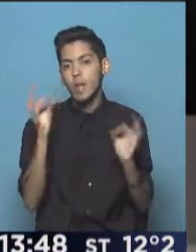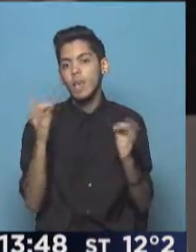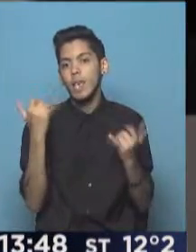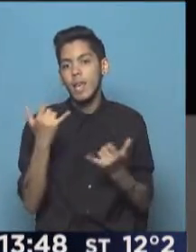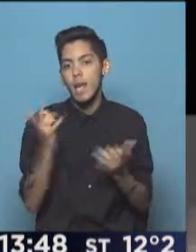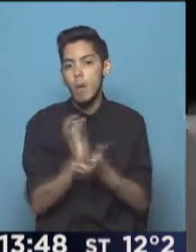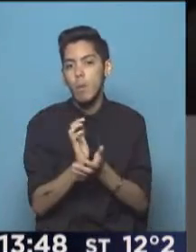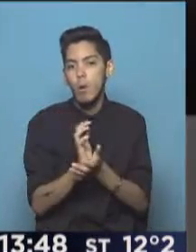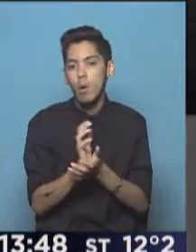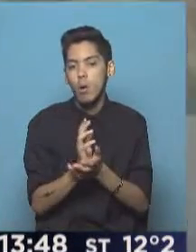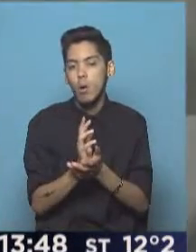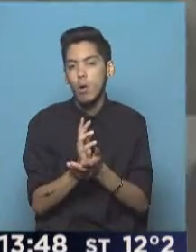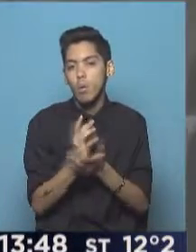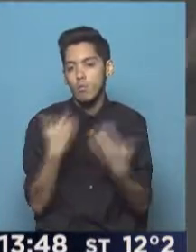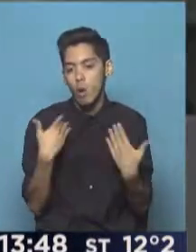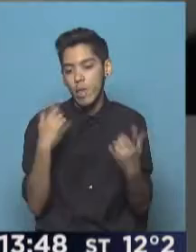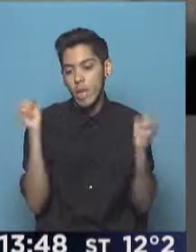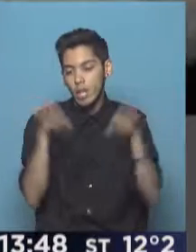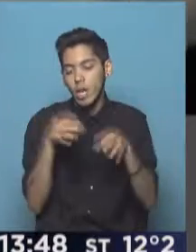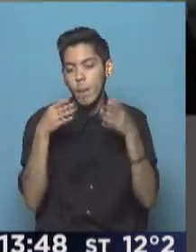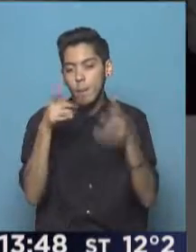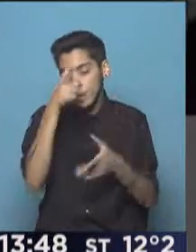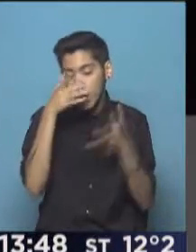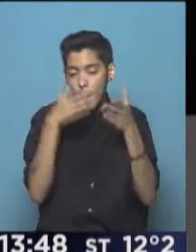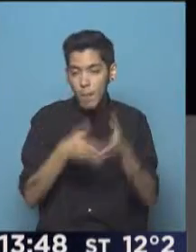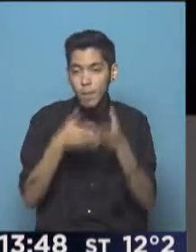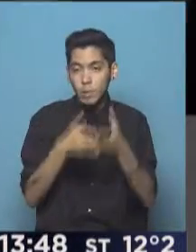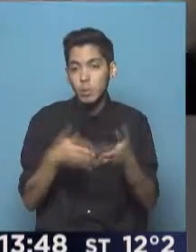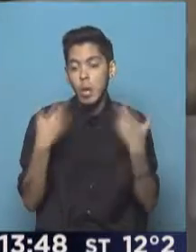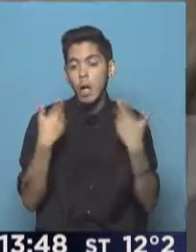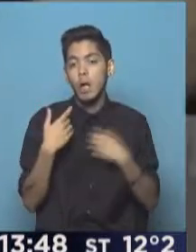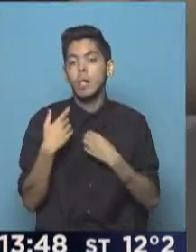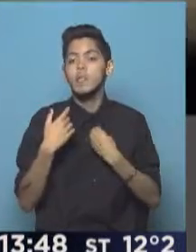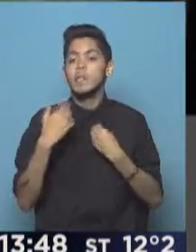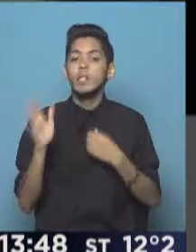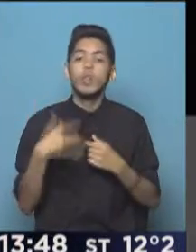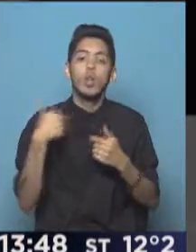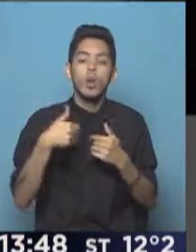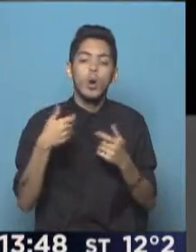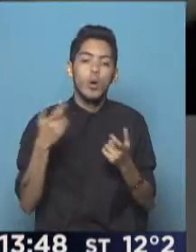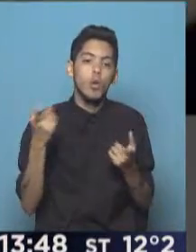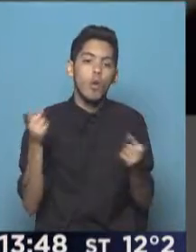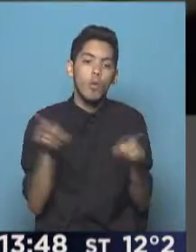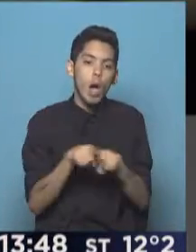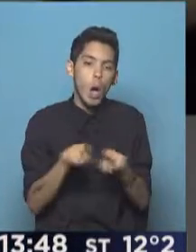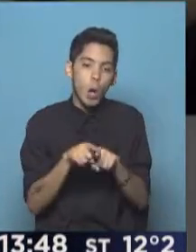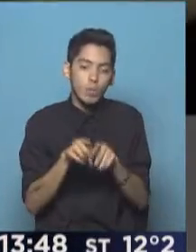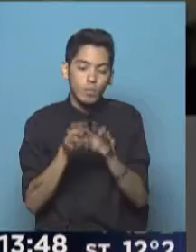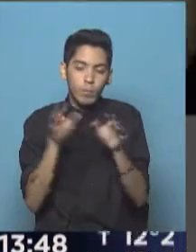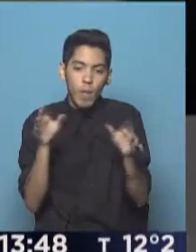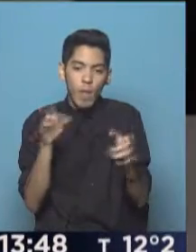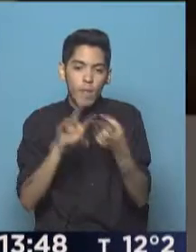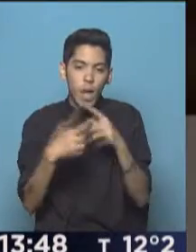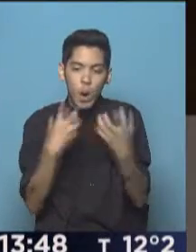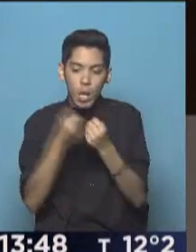Naval como para entregarse y que todo se haga de acuerdo a lo que la ley y la Constitución dice. Ahora, él